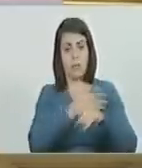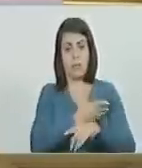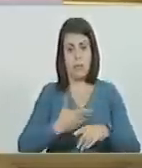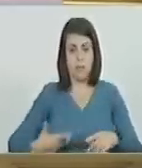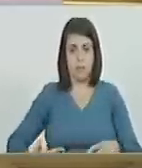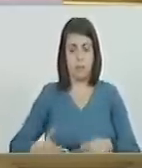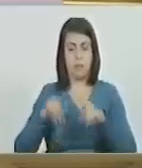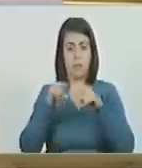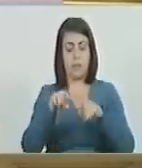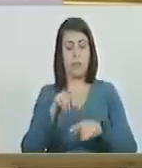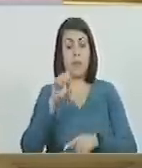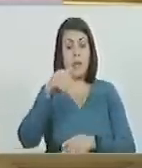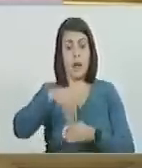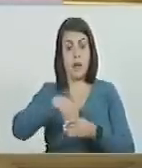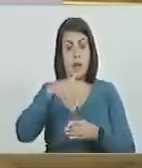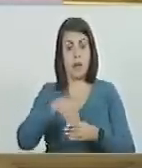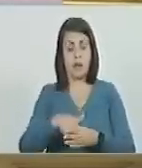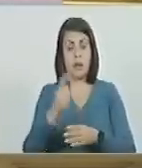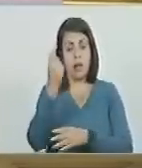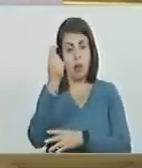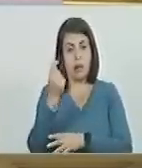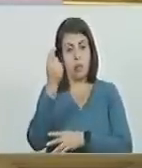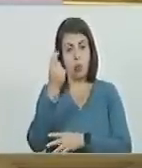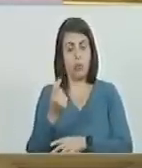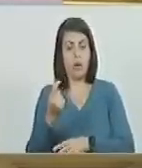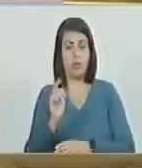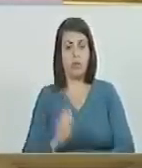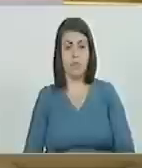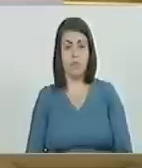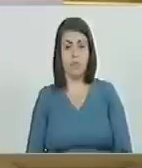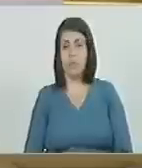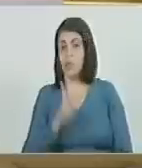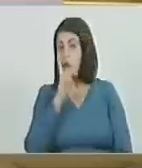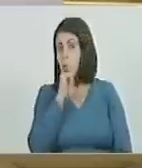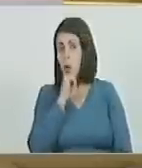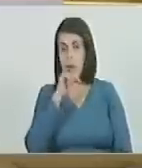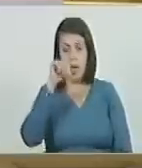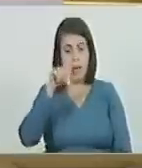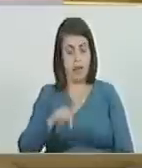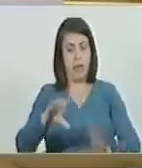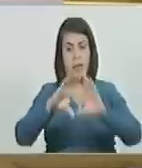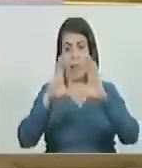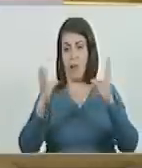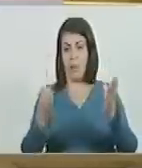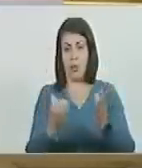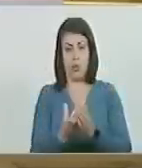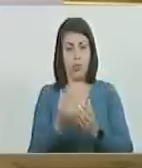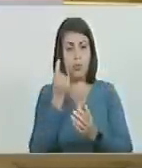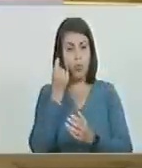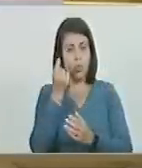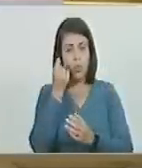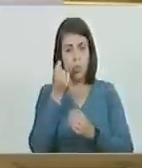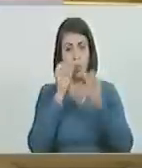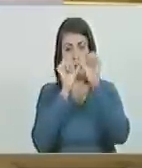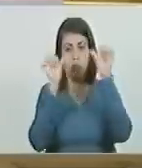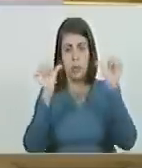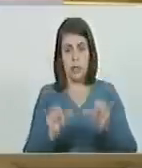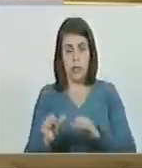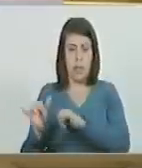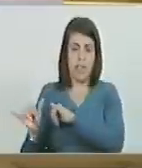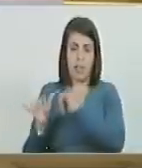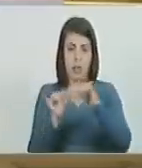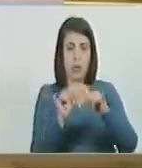y mandatarias y elección de parlamentarios y parlamentarias. No existe en este continente un sistema electoral como el